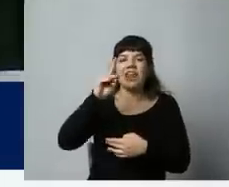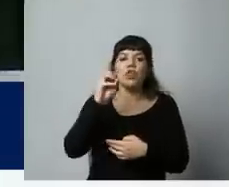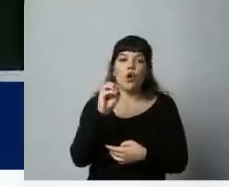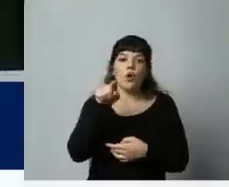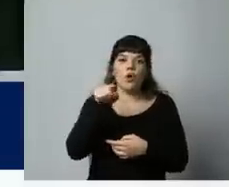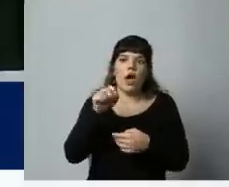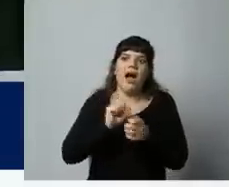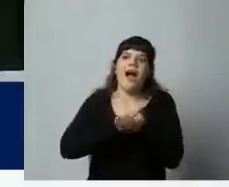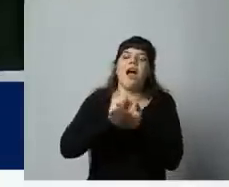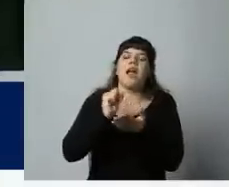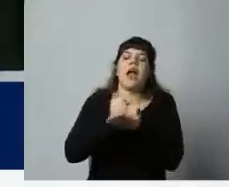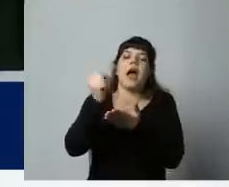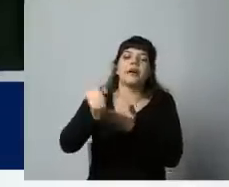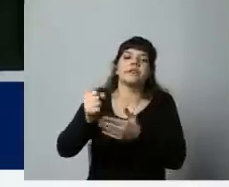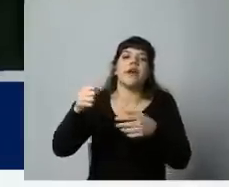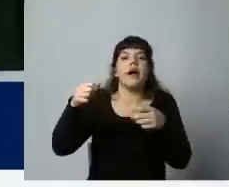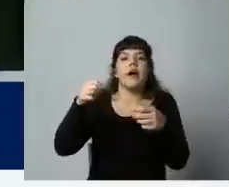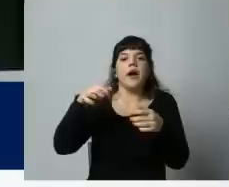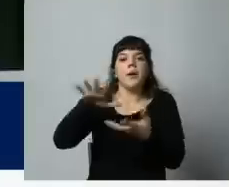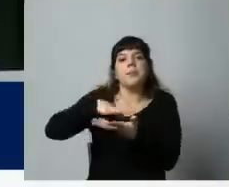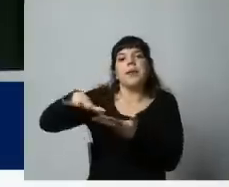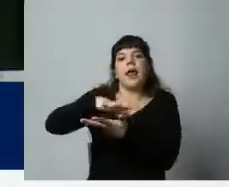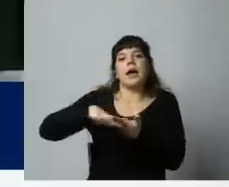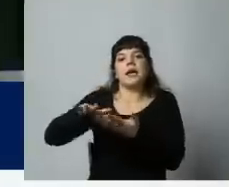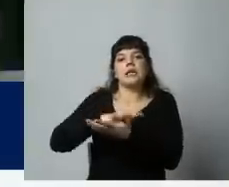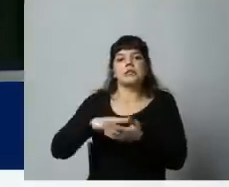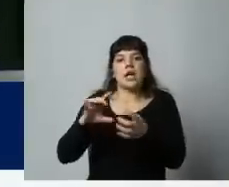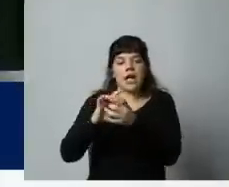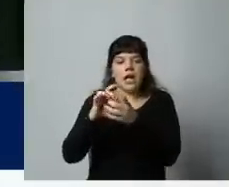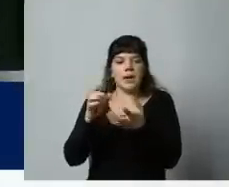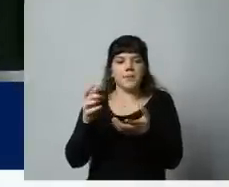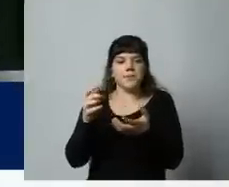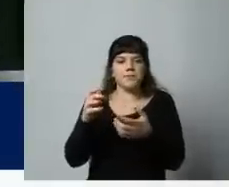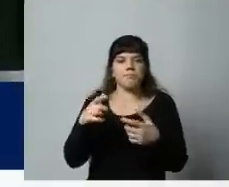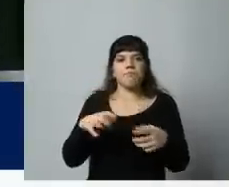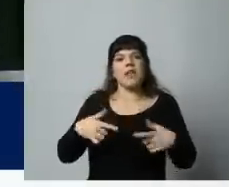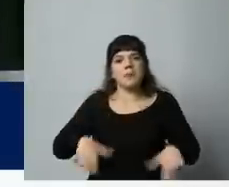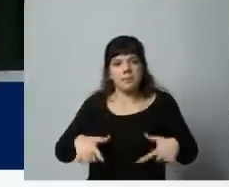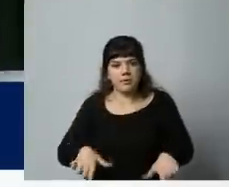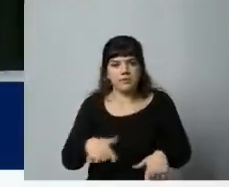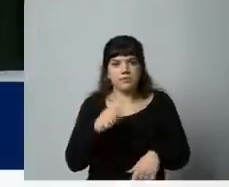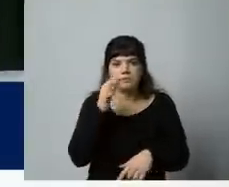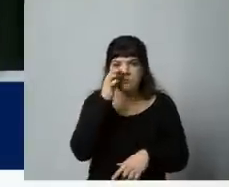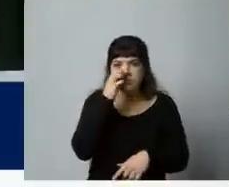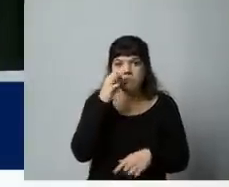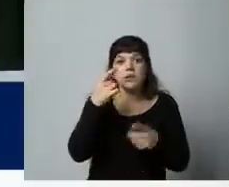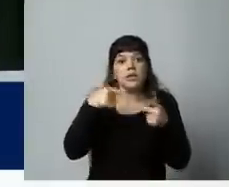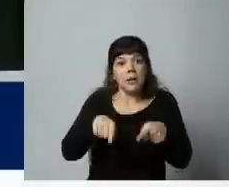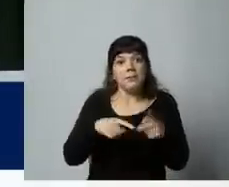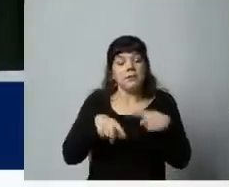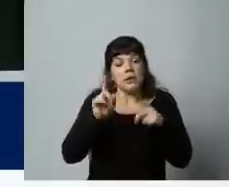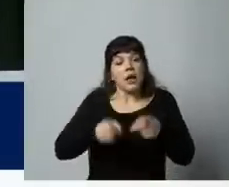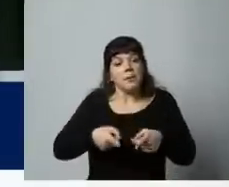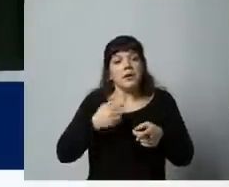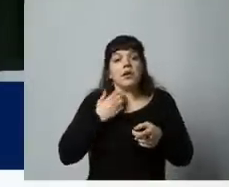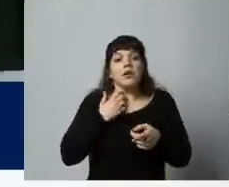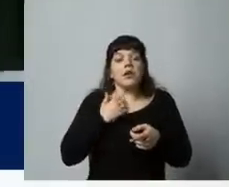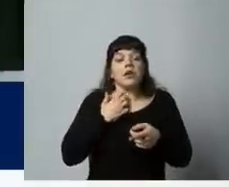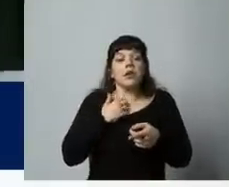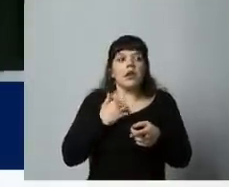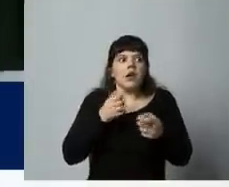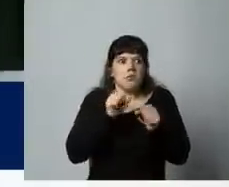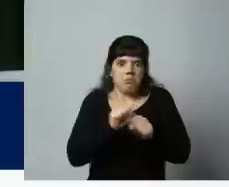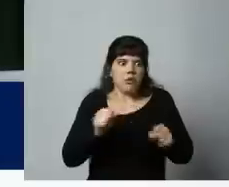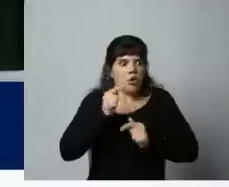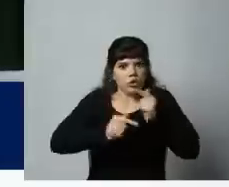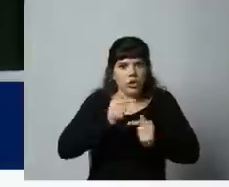se van a plantear allí nuestras opiniones contrarias a la ley de Urgente consideración se va a insistir y se va a persistir en